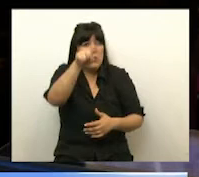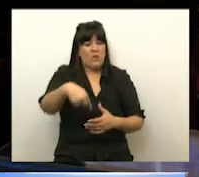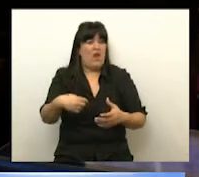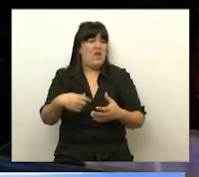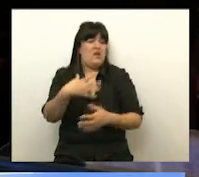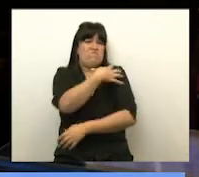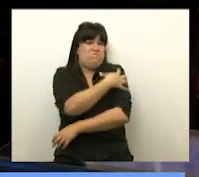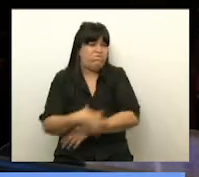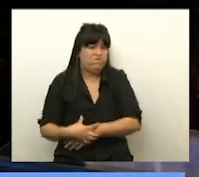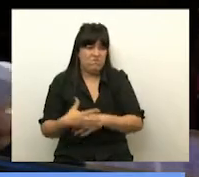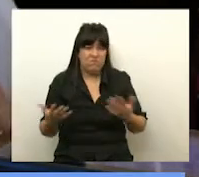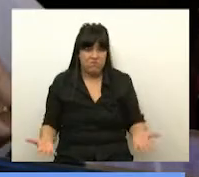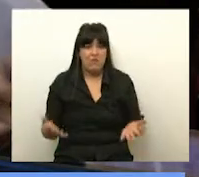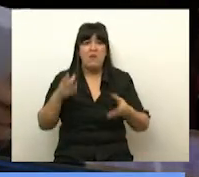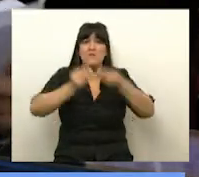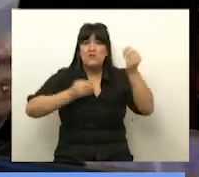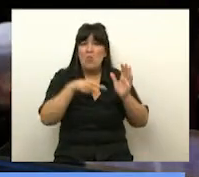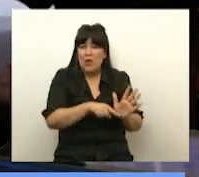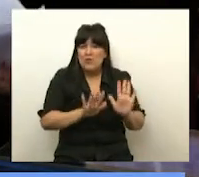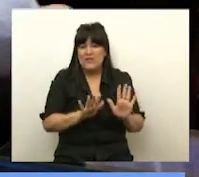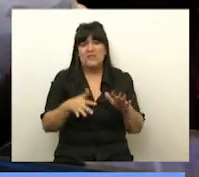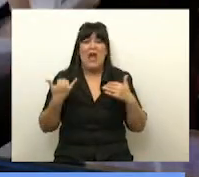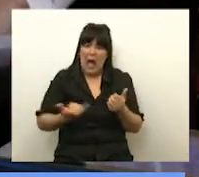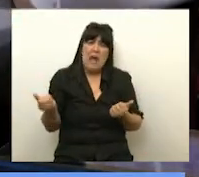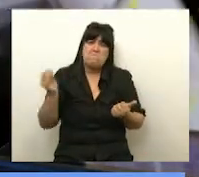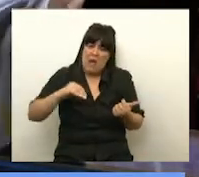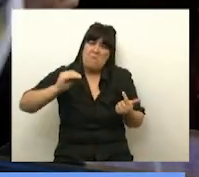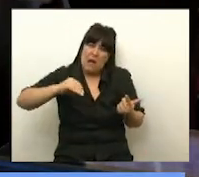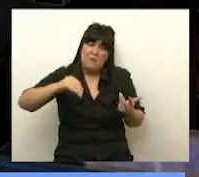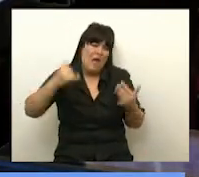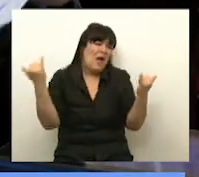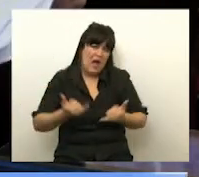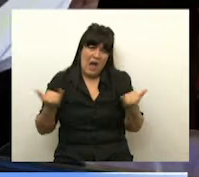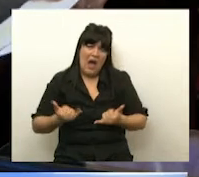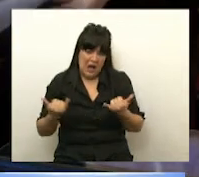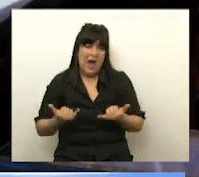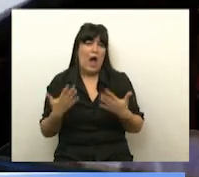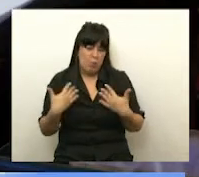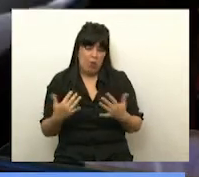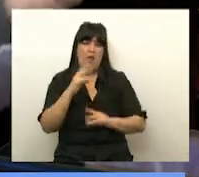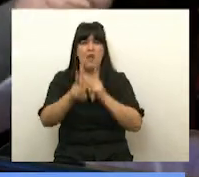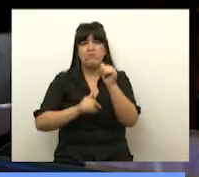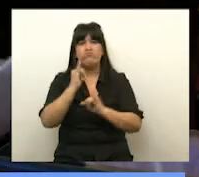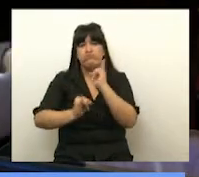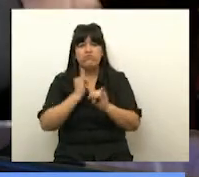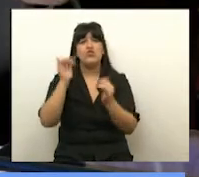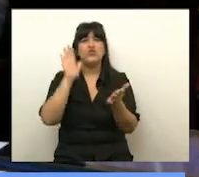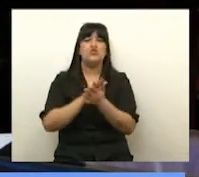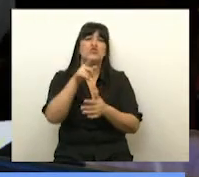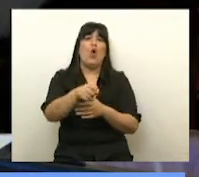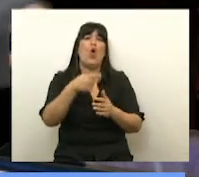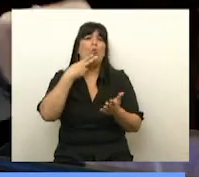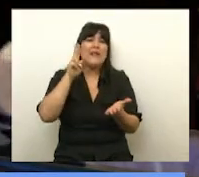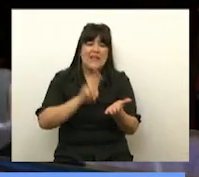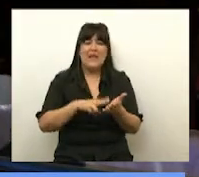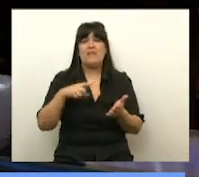avalar un presupuesto de estas características. Tenemos mucho más, porque podríamos estar, digamos, también hablando de la tarifa social, digamos que